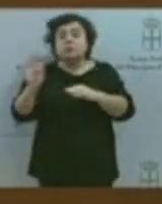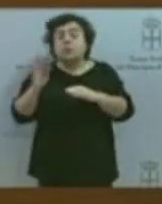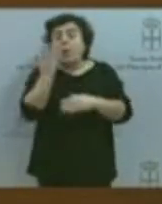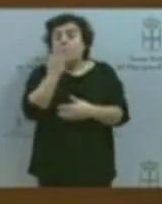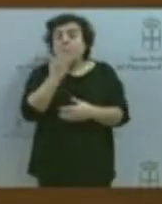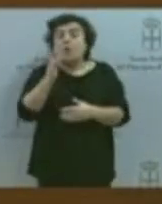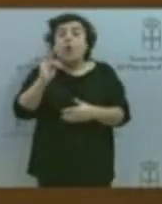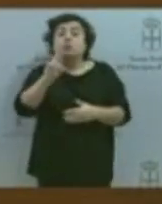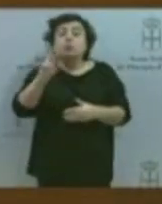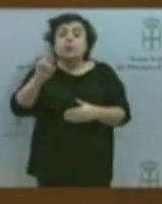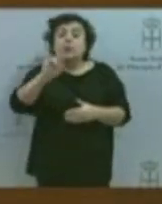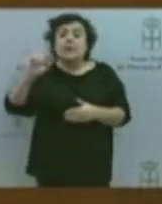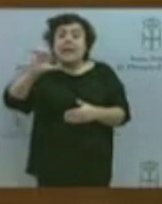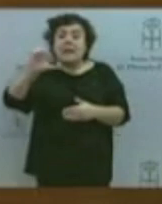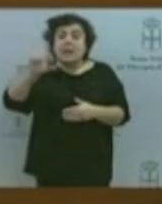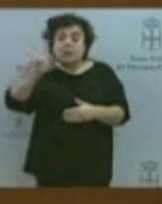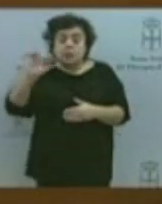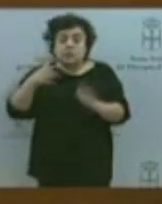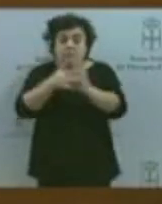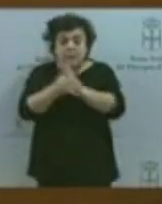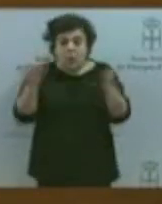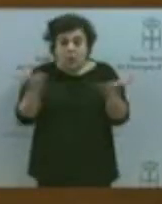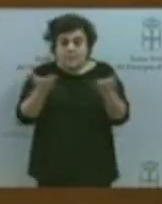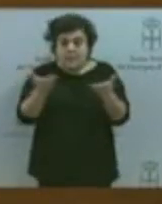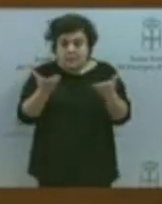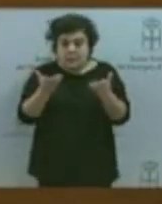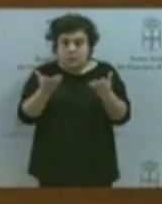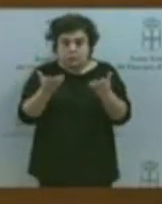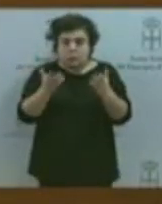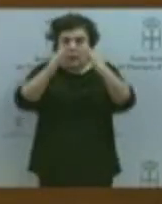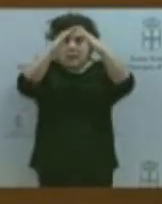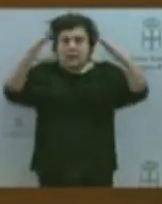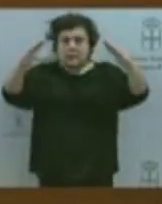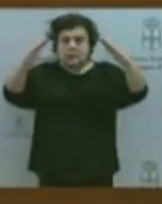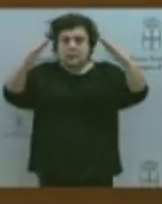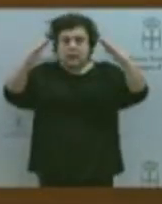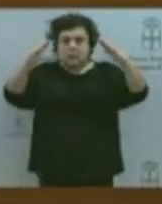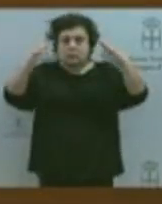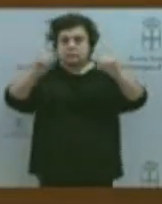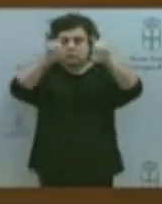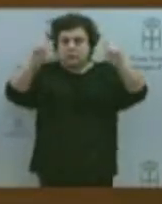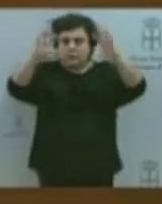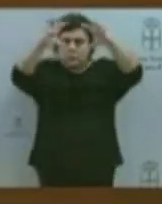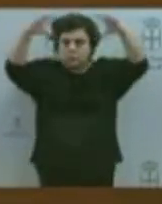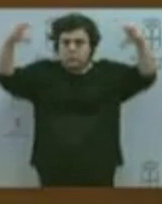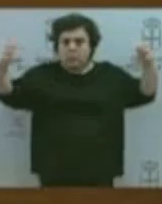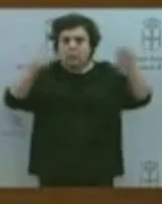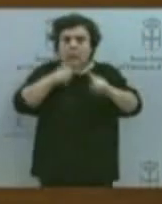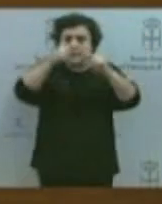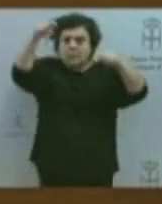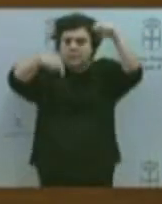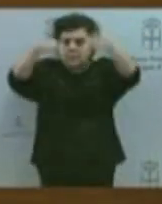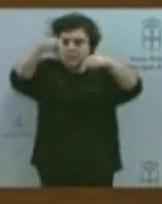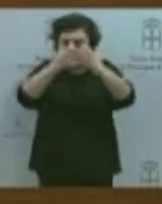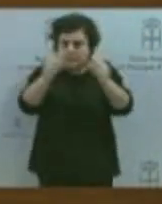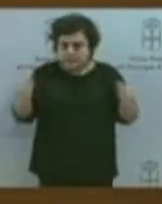Digamos, echar encima del tejado para que no hubiese goteras. Y en el caso, por ejemplo, del Celestino Montoto, que usted